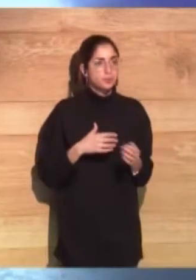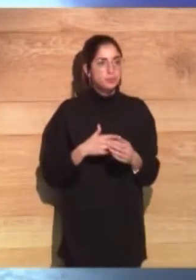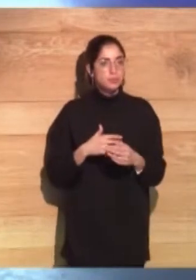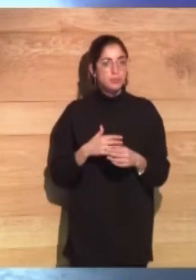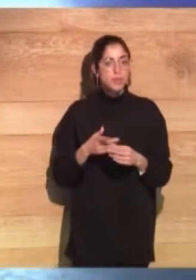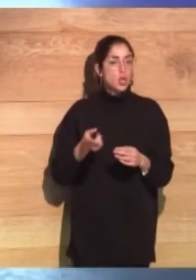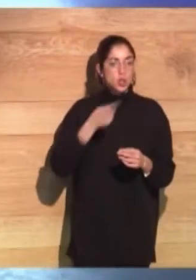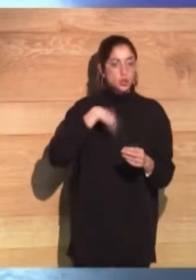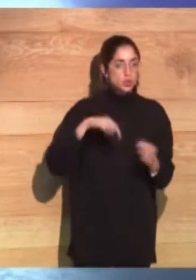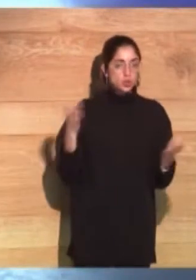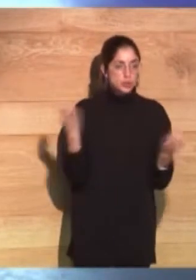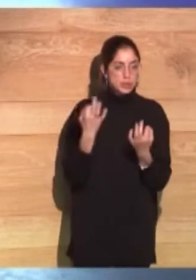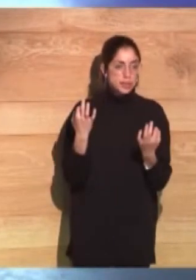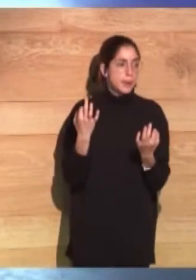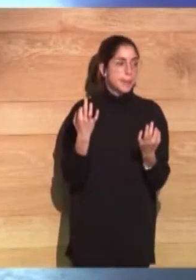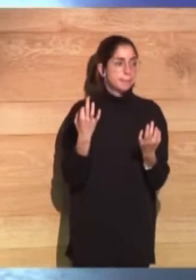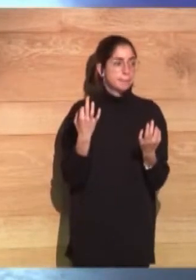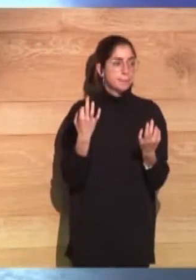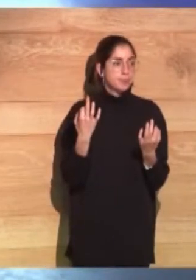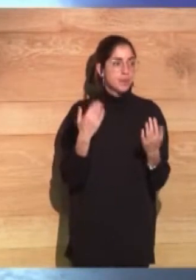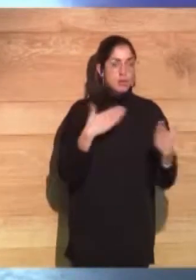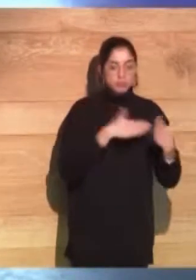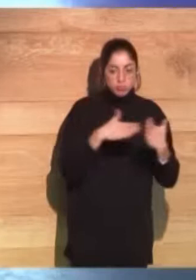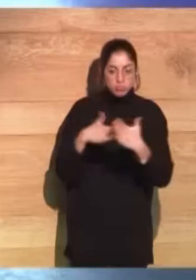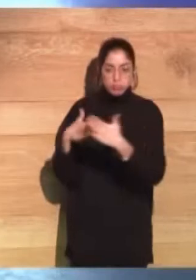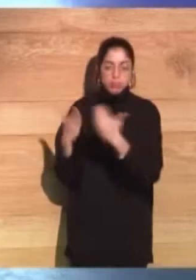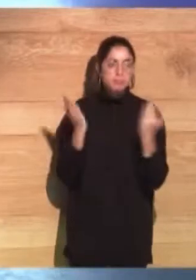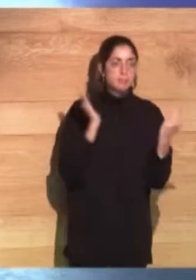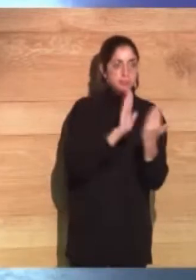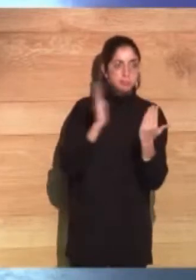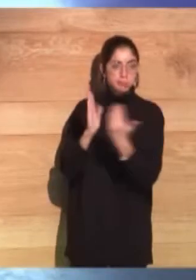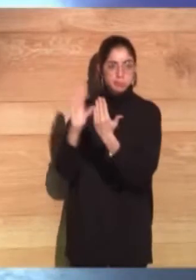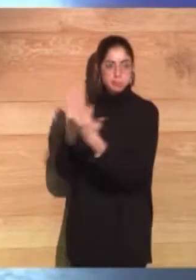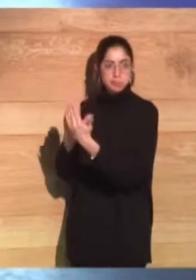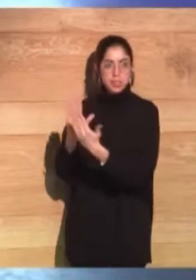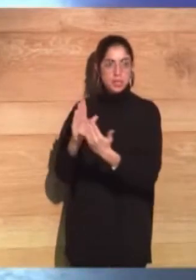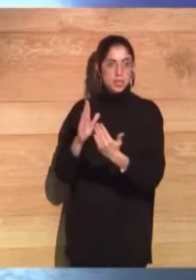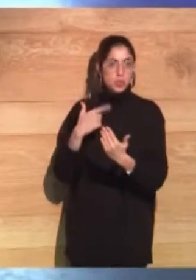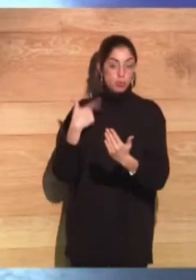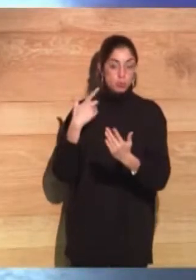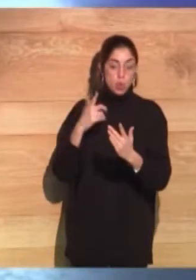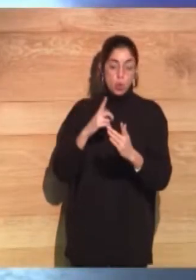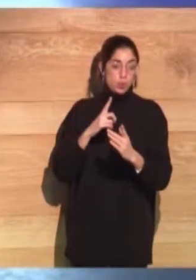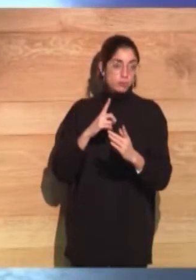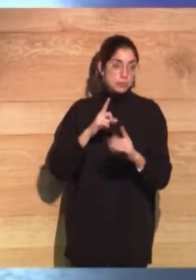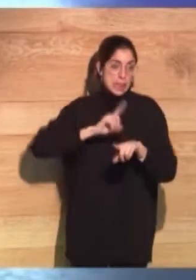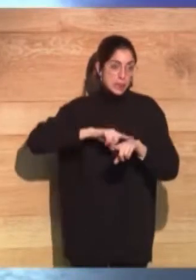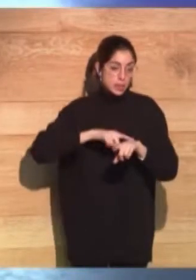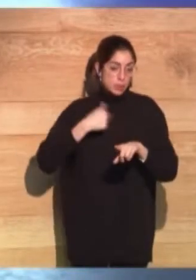Tuvimos que enfrentarnos a muchos obstáculos durante mi presidencia, pero